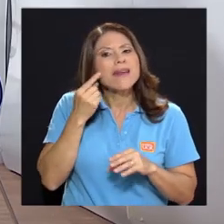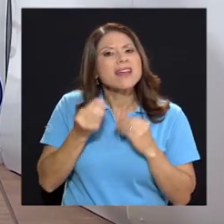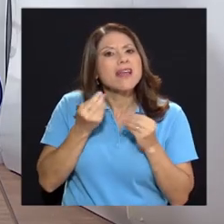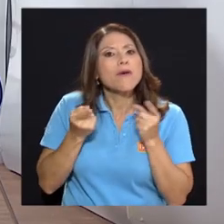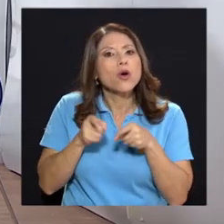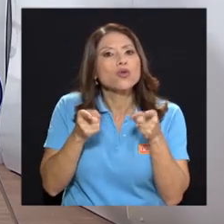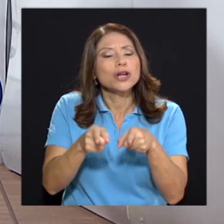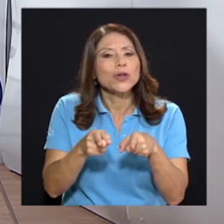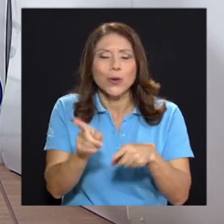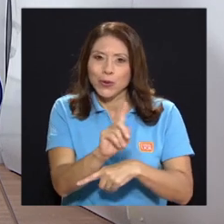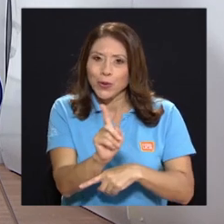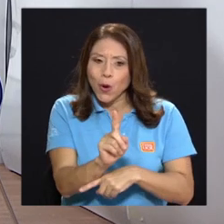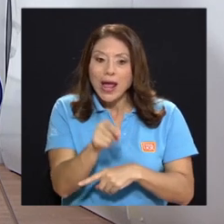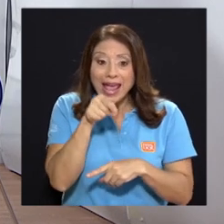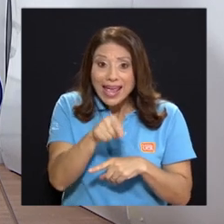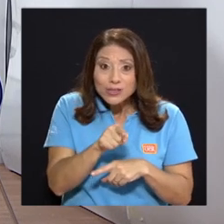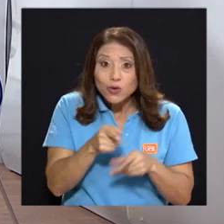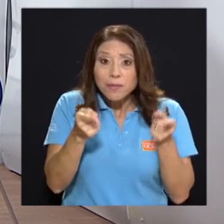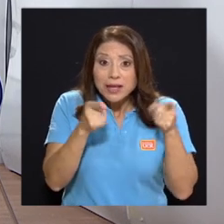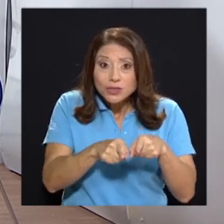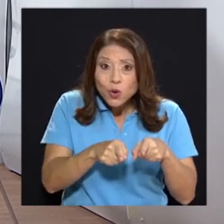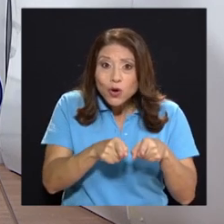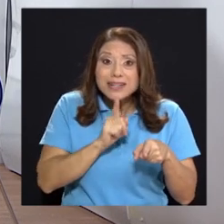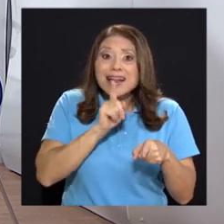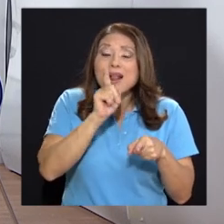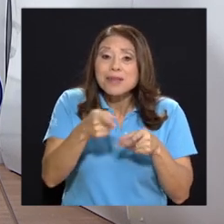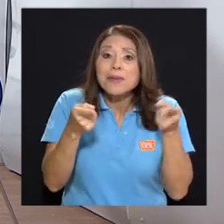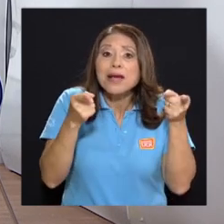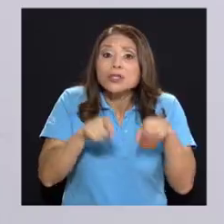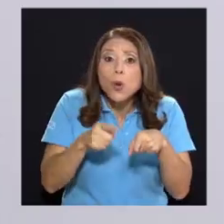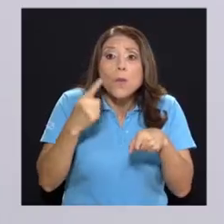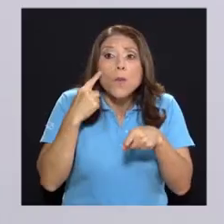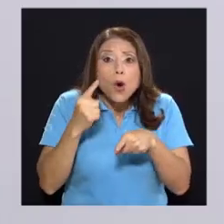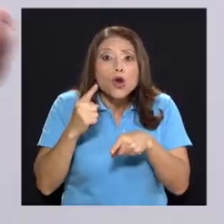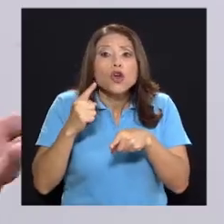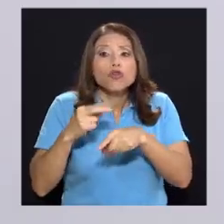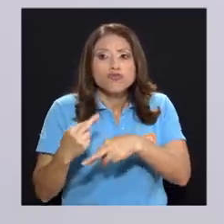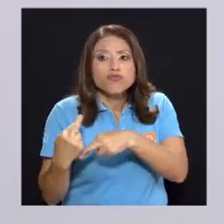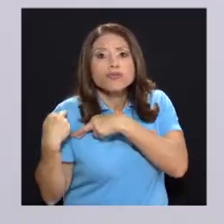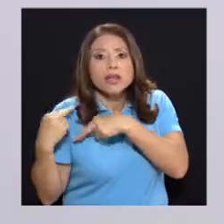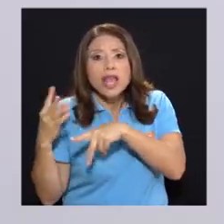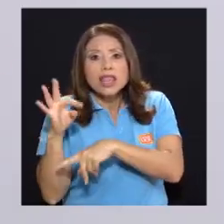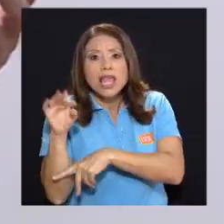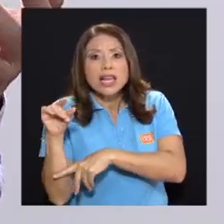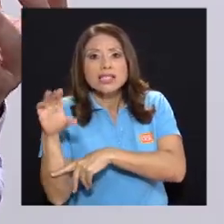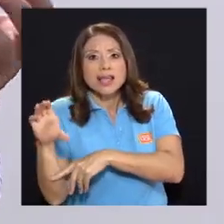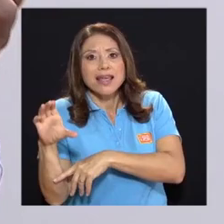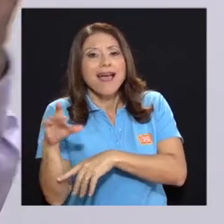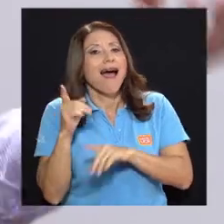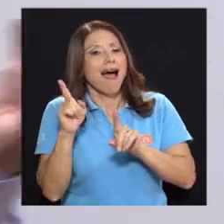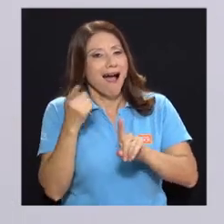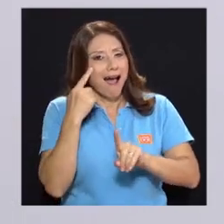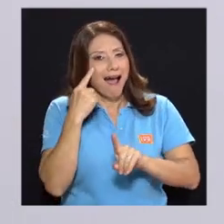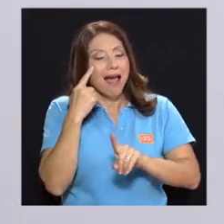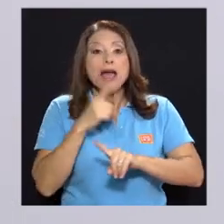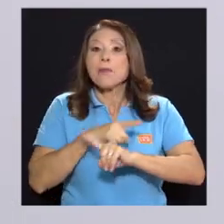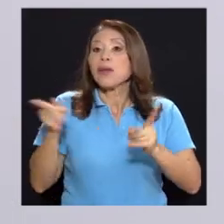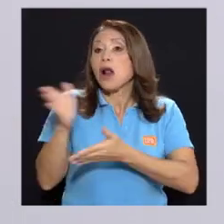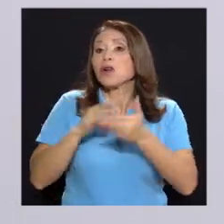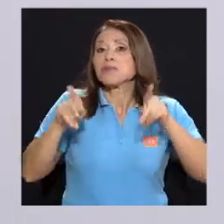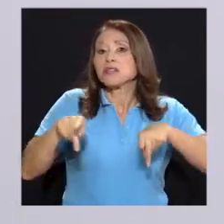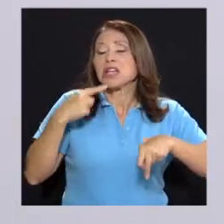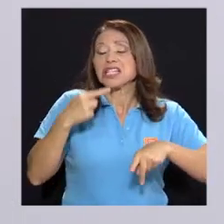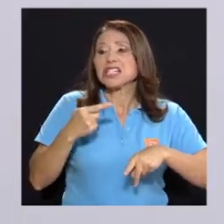pudieran atribuir al tlc exactamente es que está ahí está el truco es porque alguien me si bueno pero claro si pasamos de medio millón de líneas